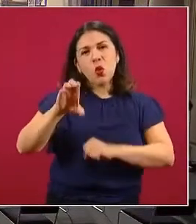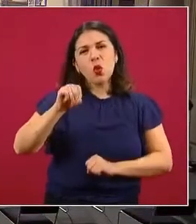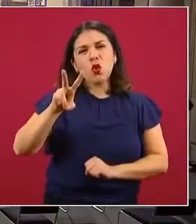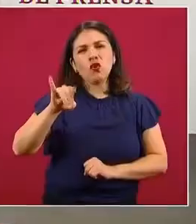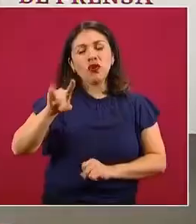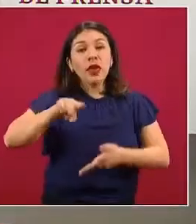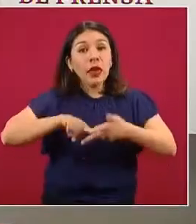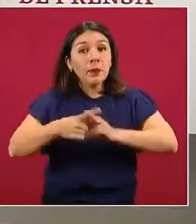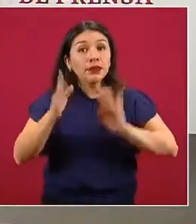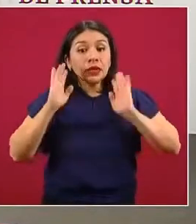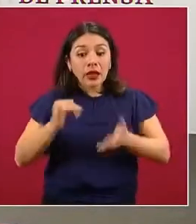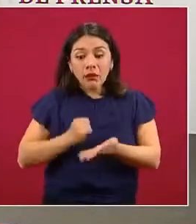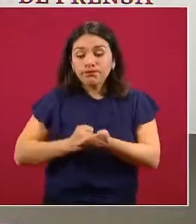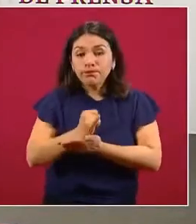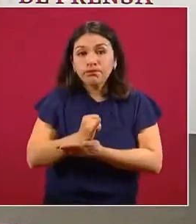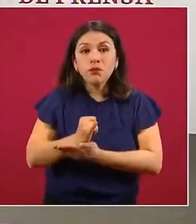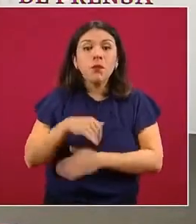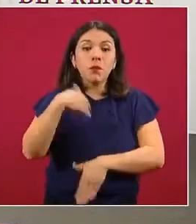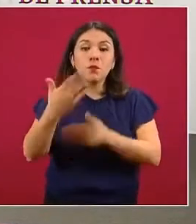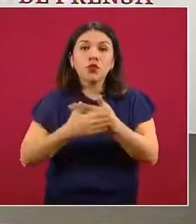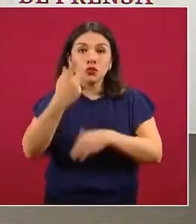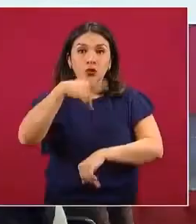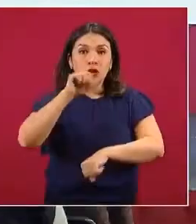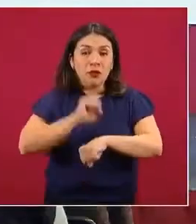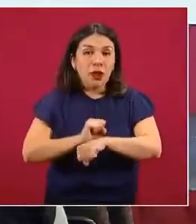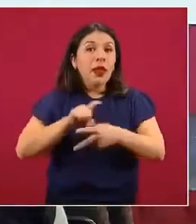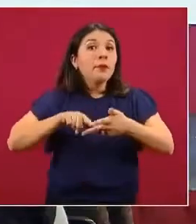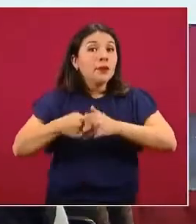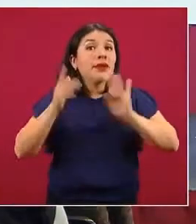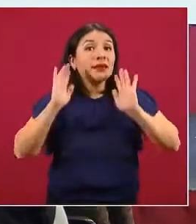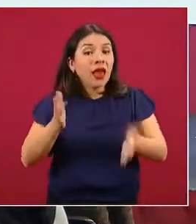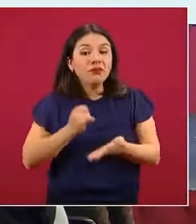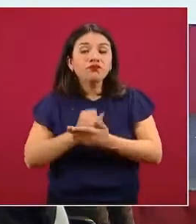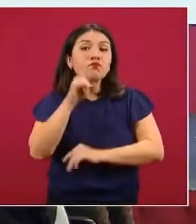COVID que empieza para la siguiente semana, que empieza ya a partir del día de mañana.